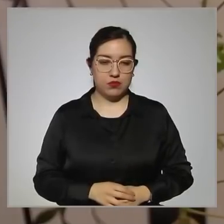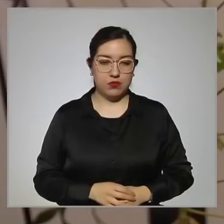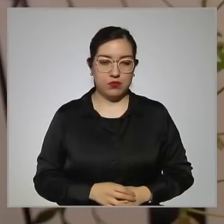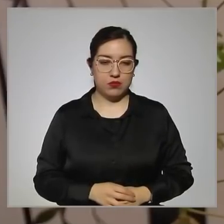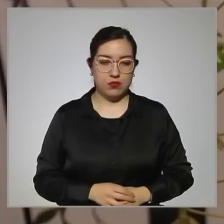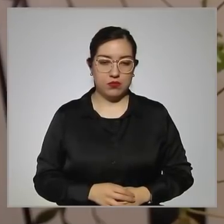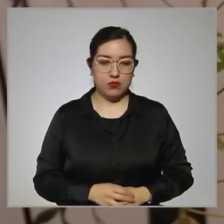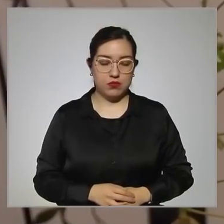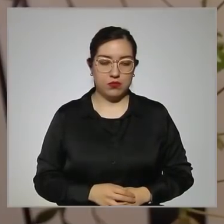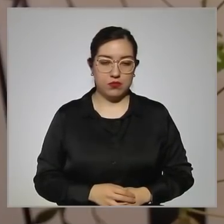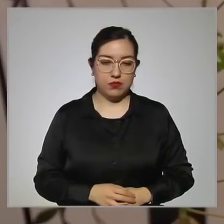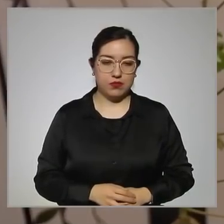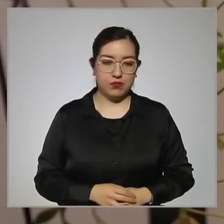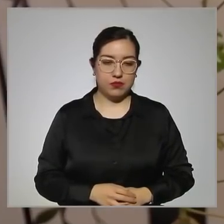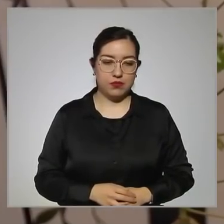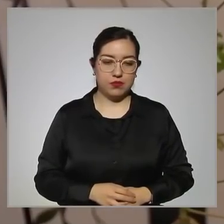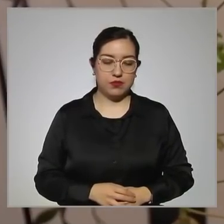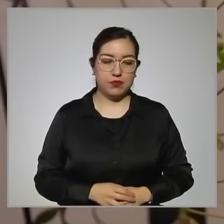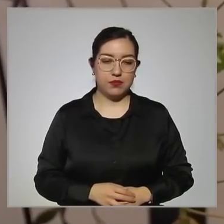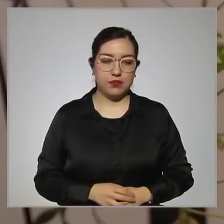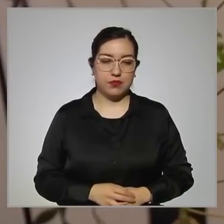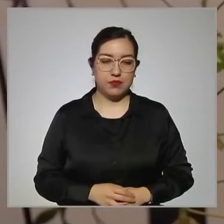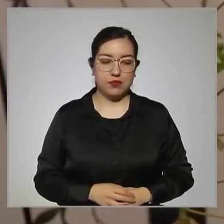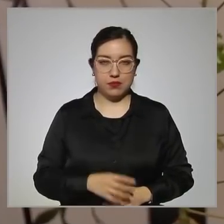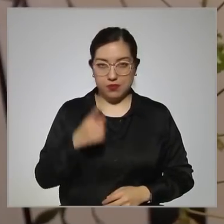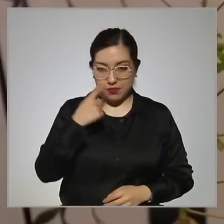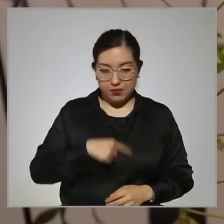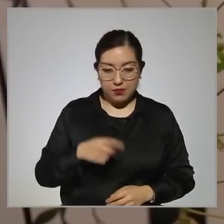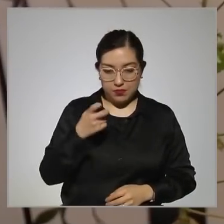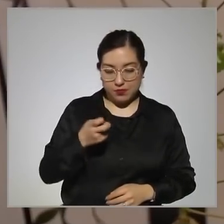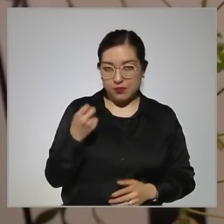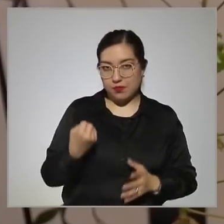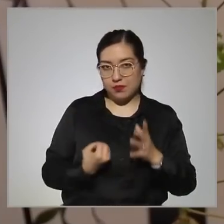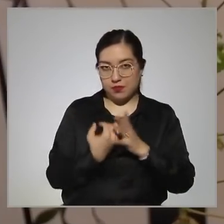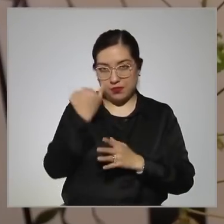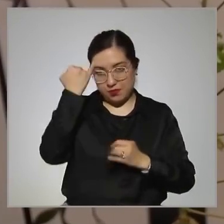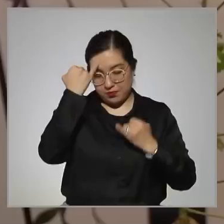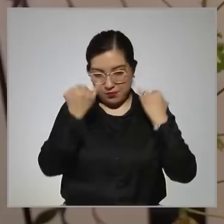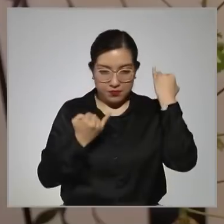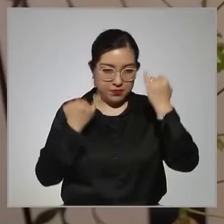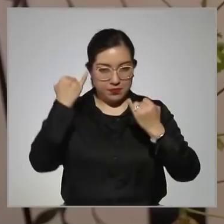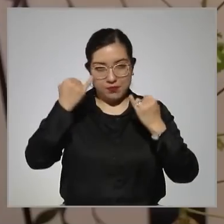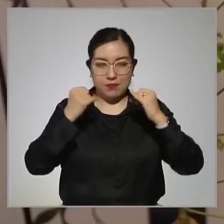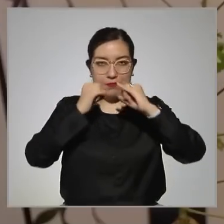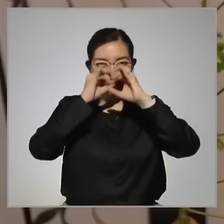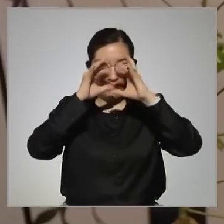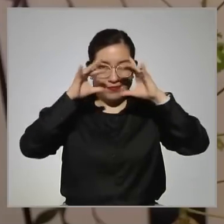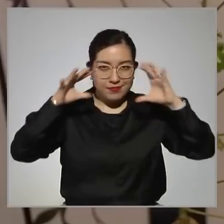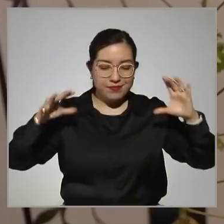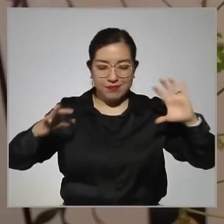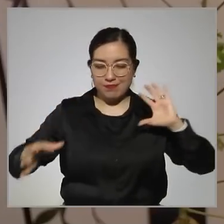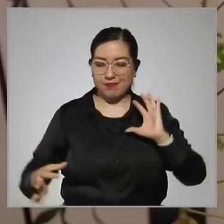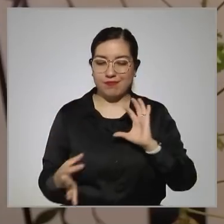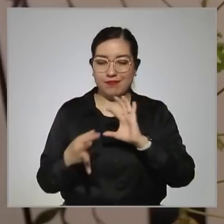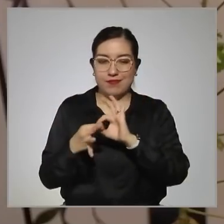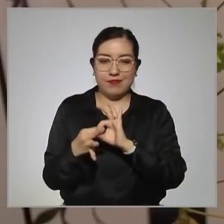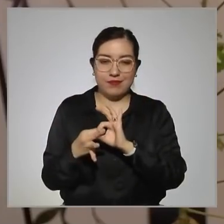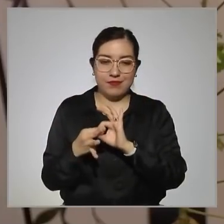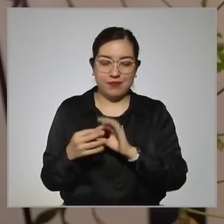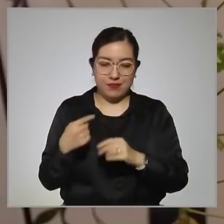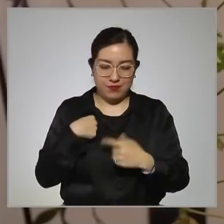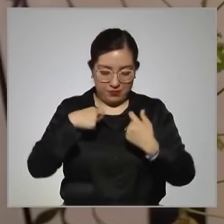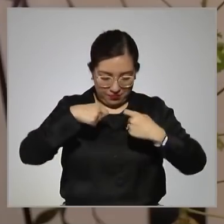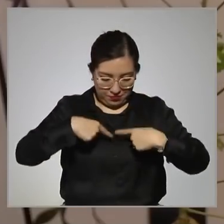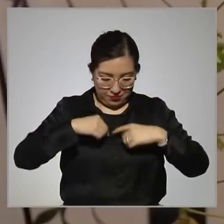el tintero y para poder sacar nuevas ideas, creatividad y conexión no solamente con uno